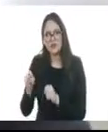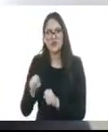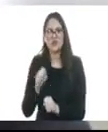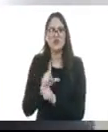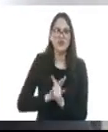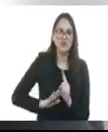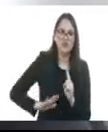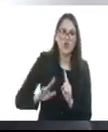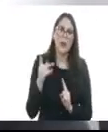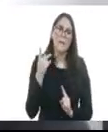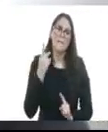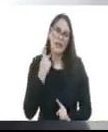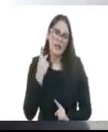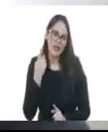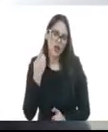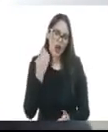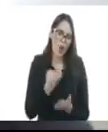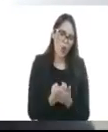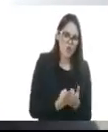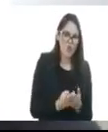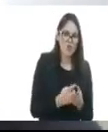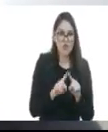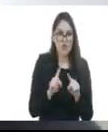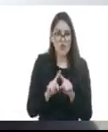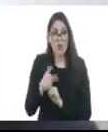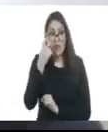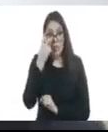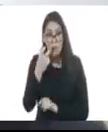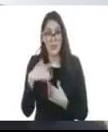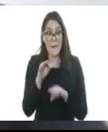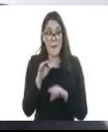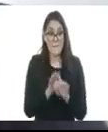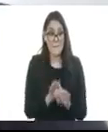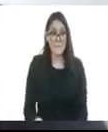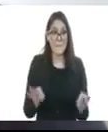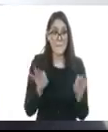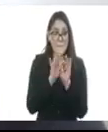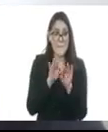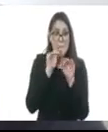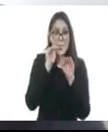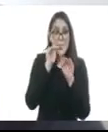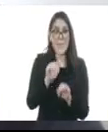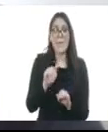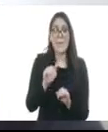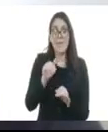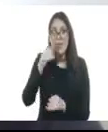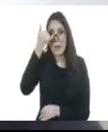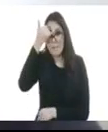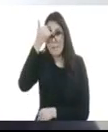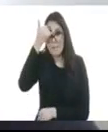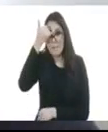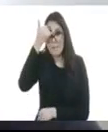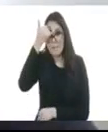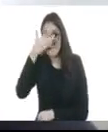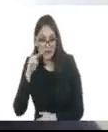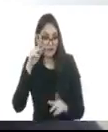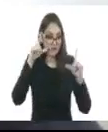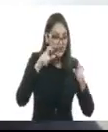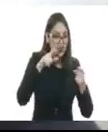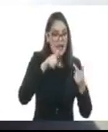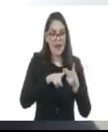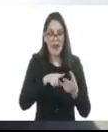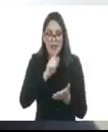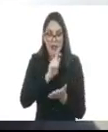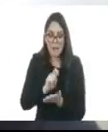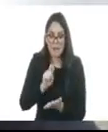económico. Sin duda, la importancia de la imagen, del texto, del audio para sensibilizar por